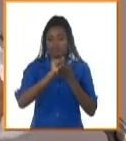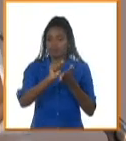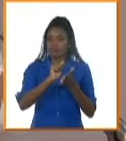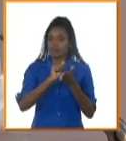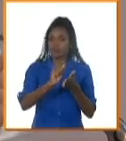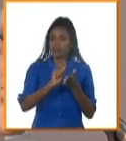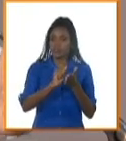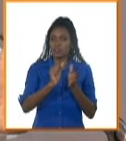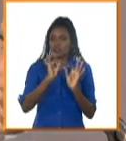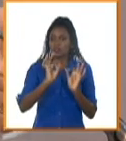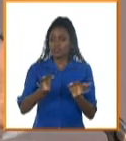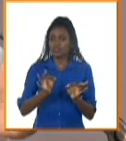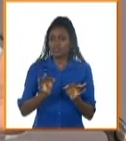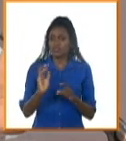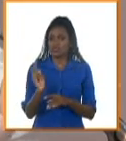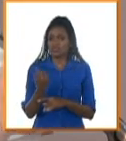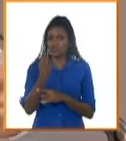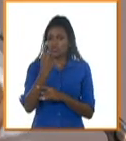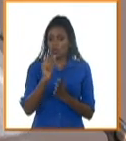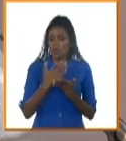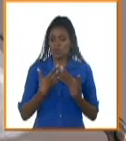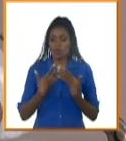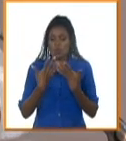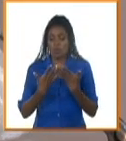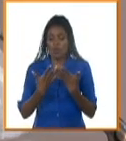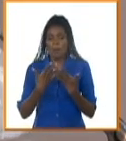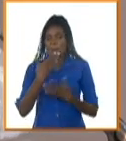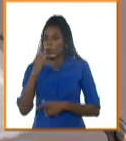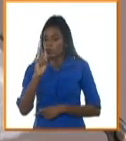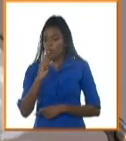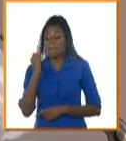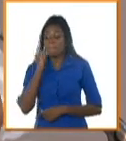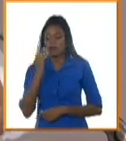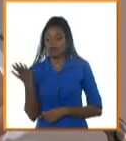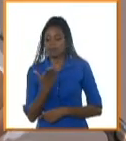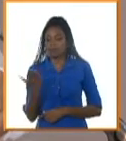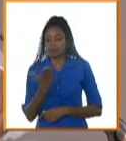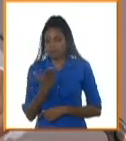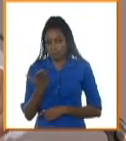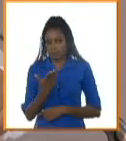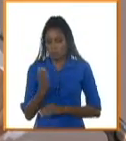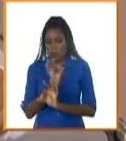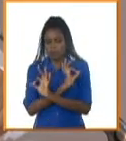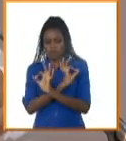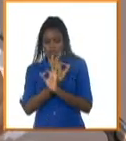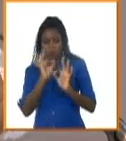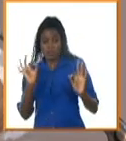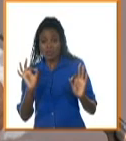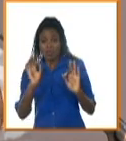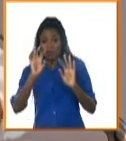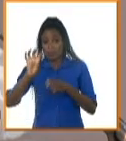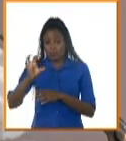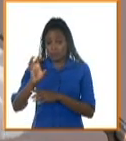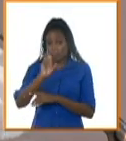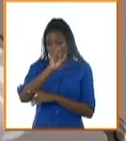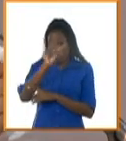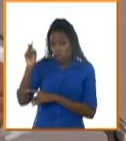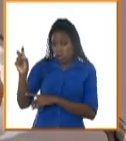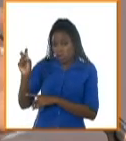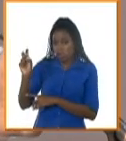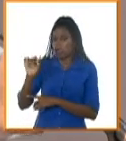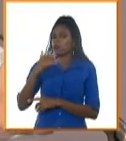por lógica no solo no solo que lo brindan mejor sino más rápido y y las condiciones de las sucursales han estado O sea